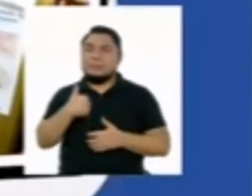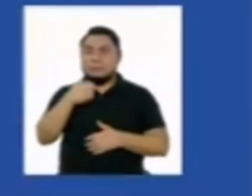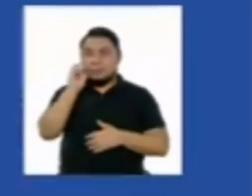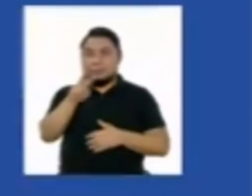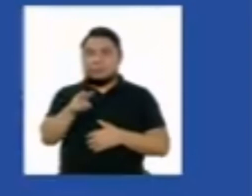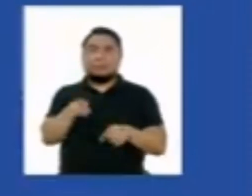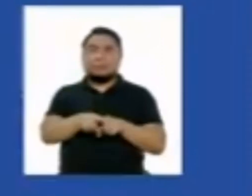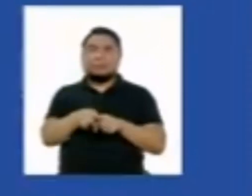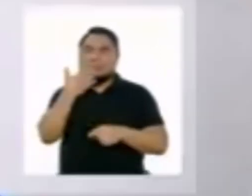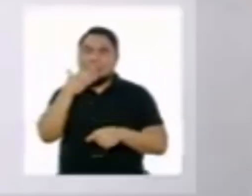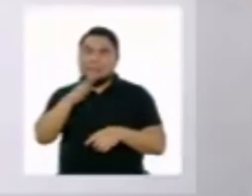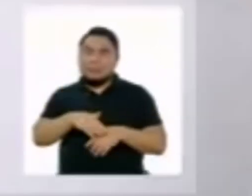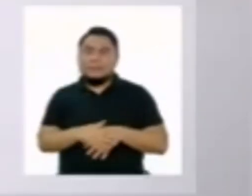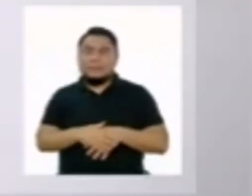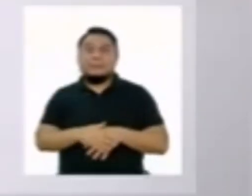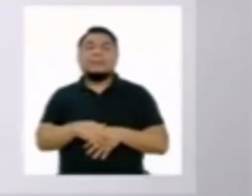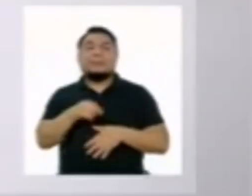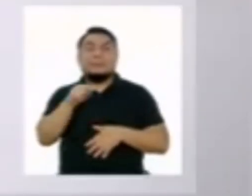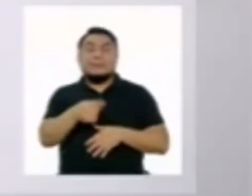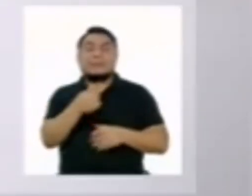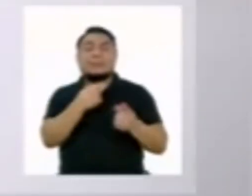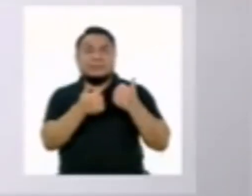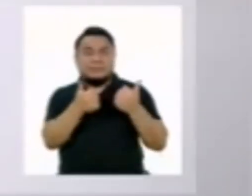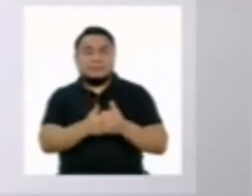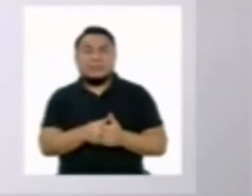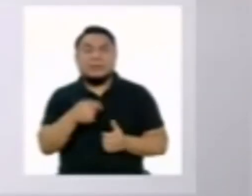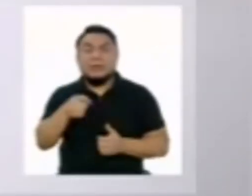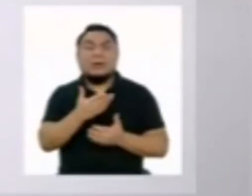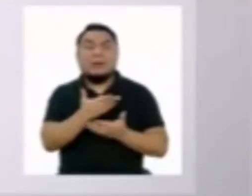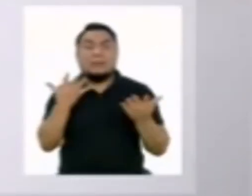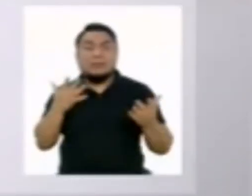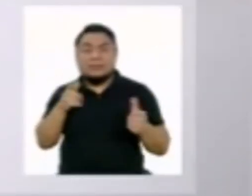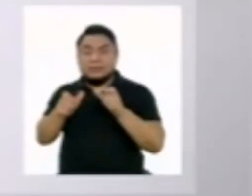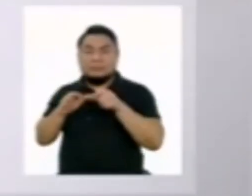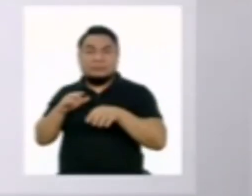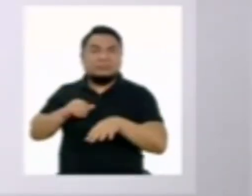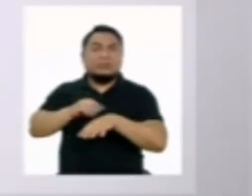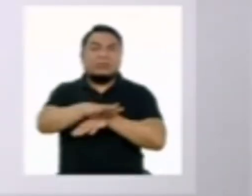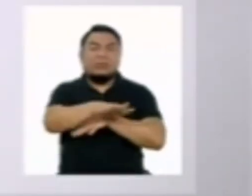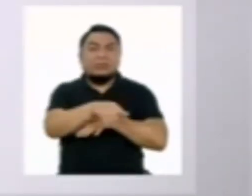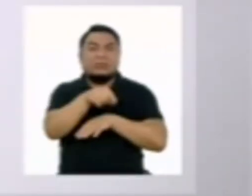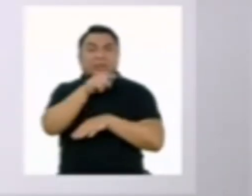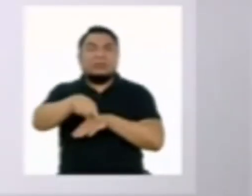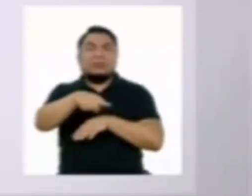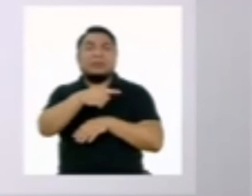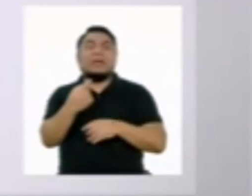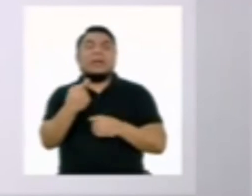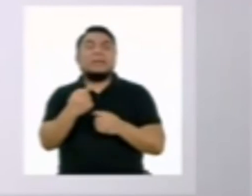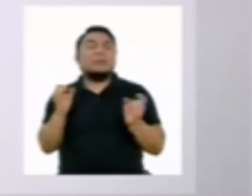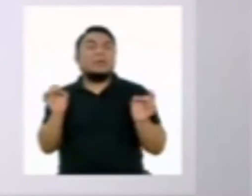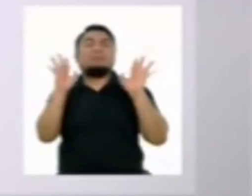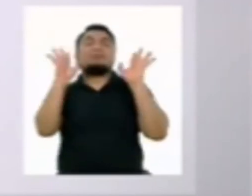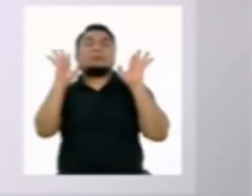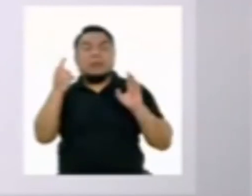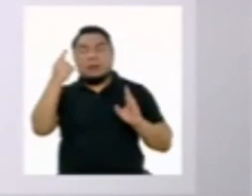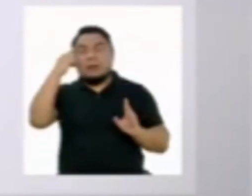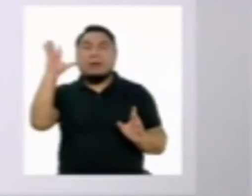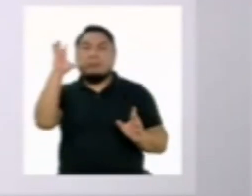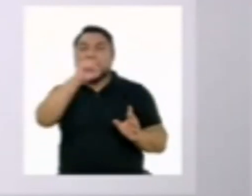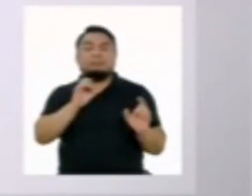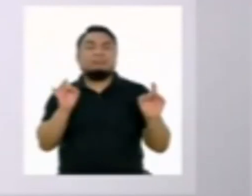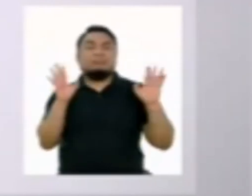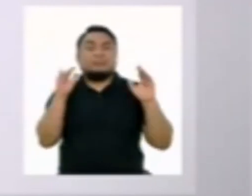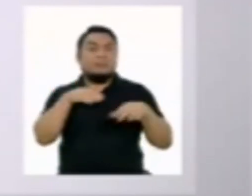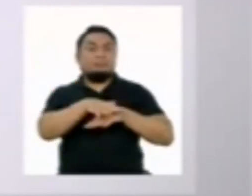eso también es dañino. Muy útil esta pregunta. Las especies invasoras, introducidas accidental o